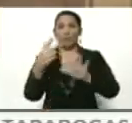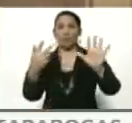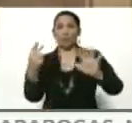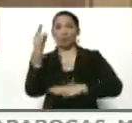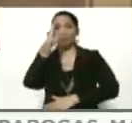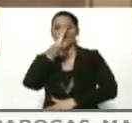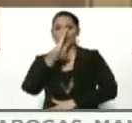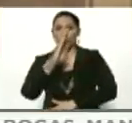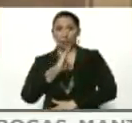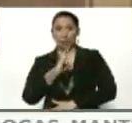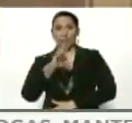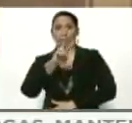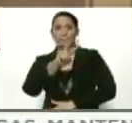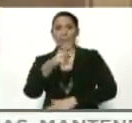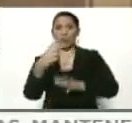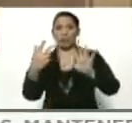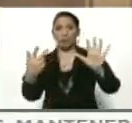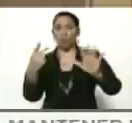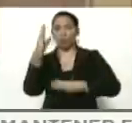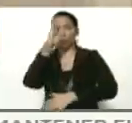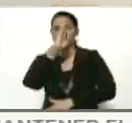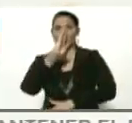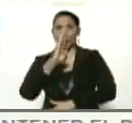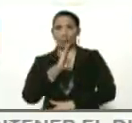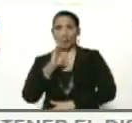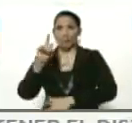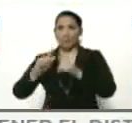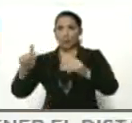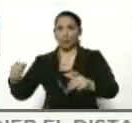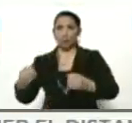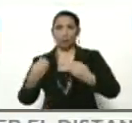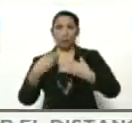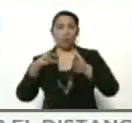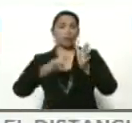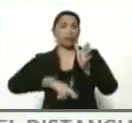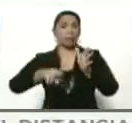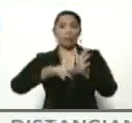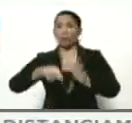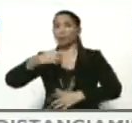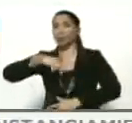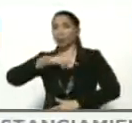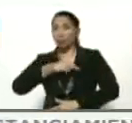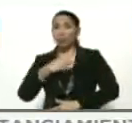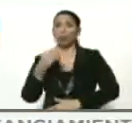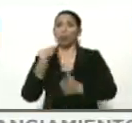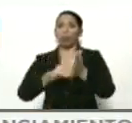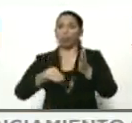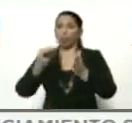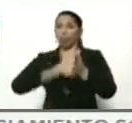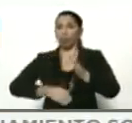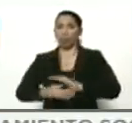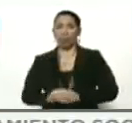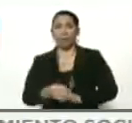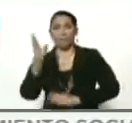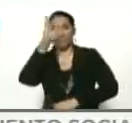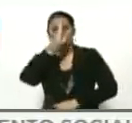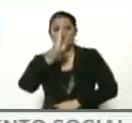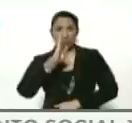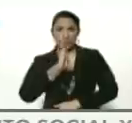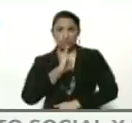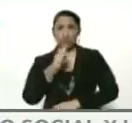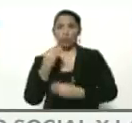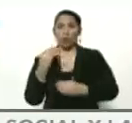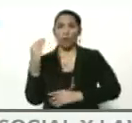Brasil, 28 casos de Brasil, lo hemos repetido muchas veces, tanto Brasil